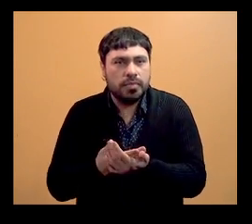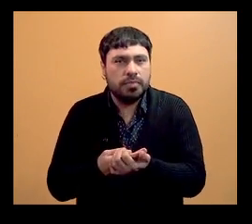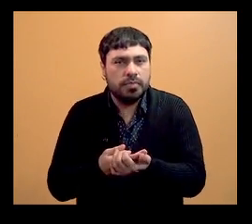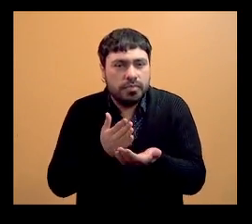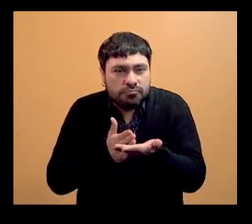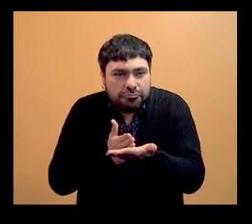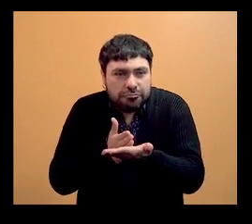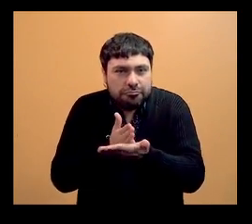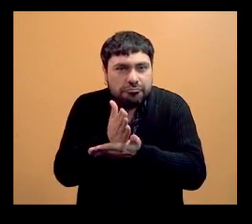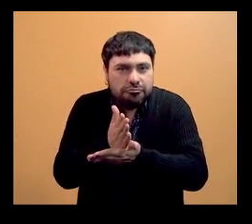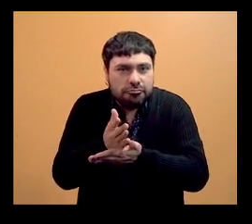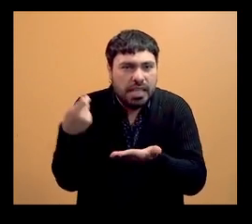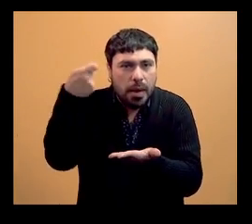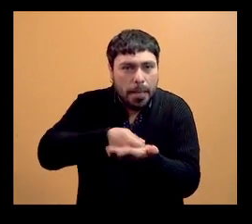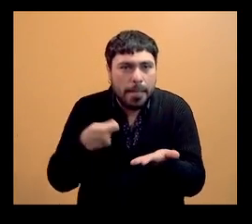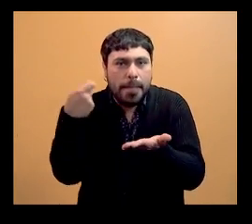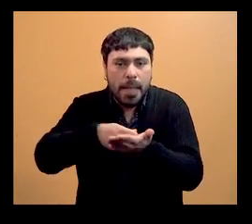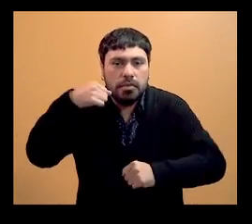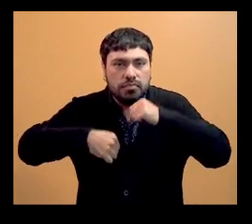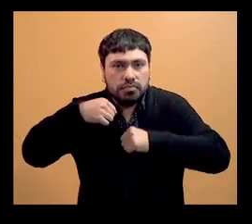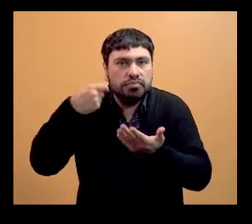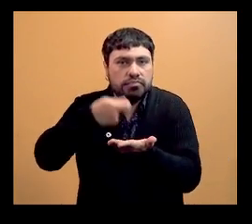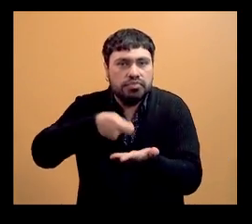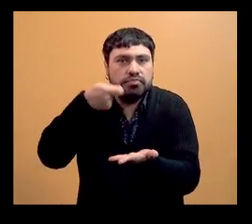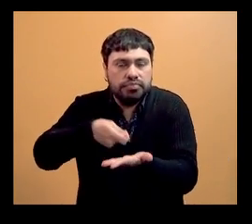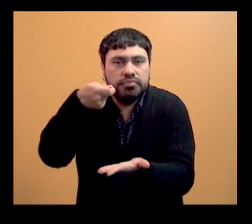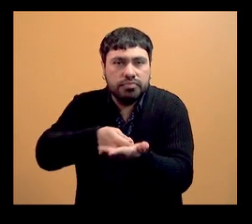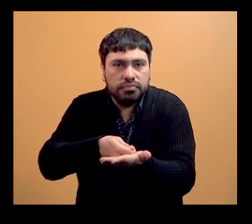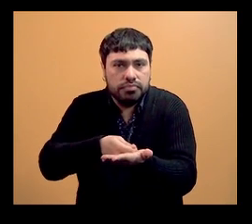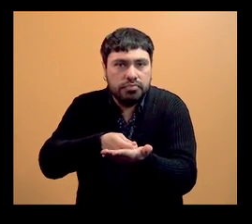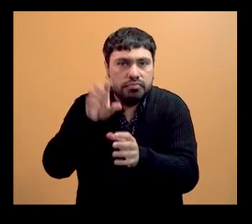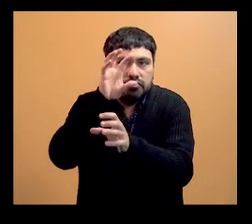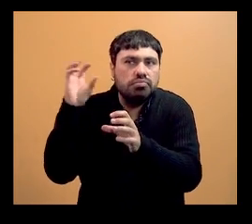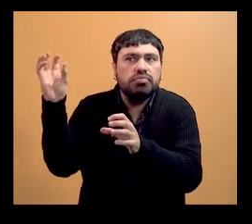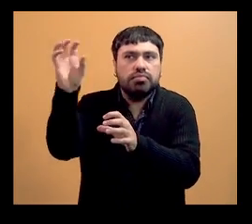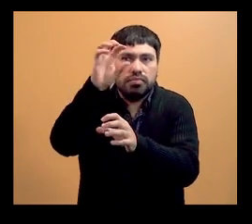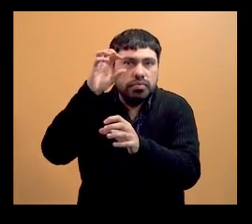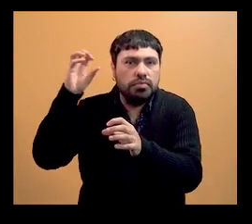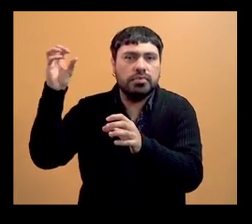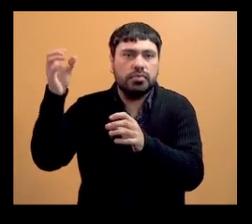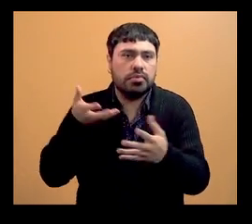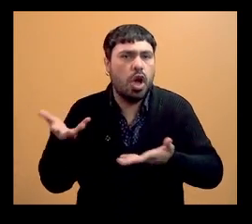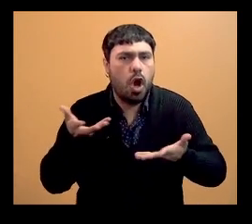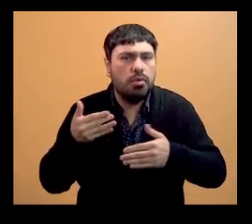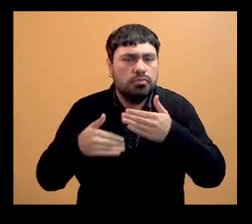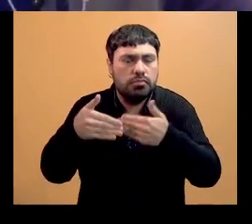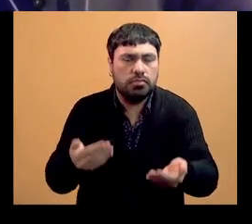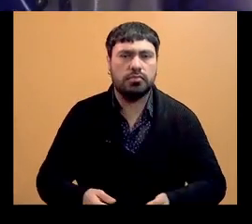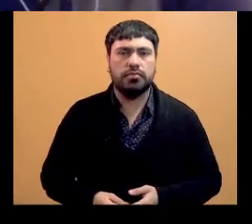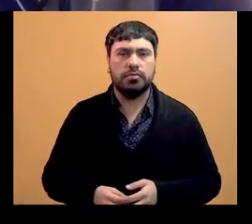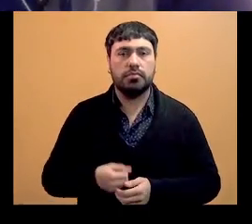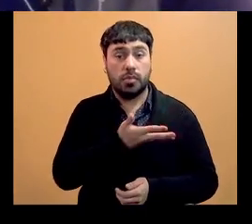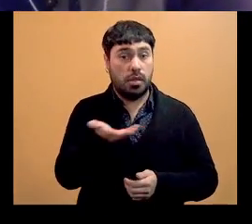este comercio espacial de los satélites del mundo de las comunicaciones. Claro. Sí, me